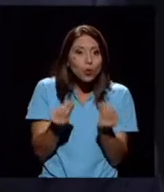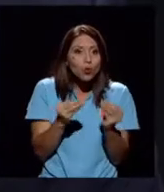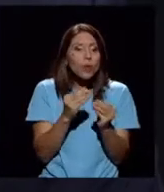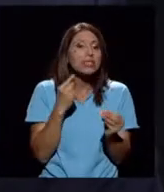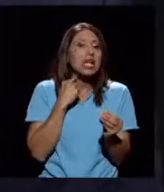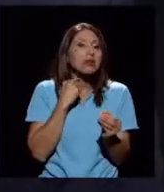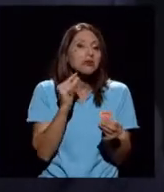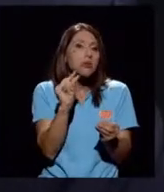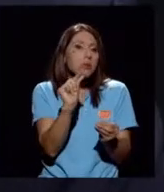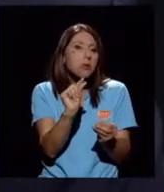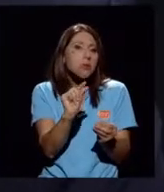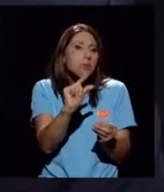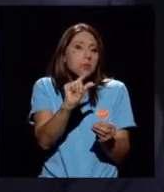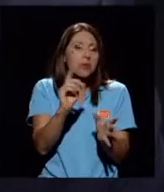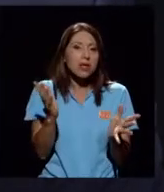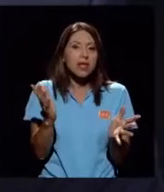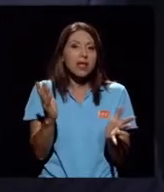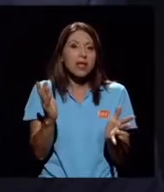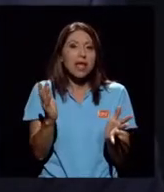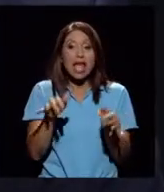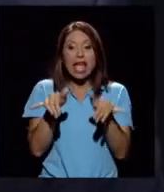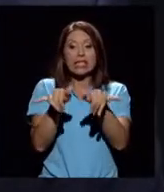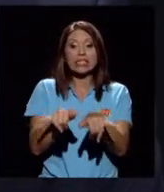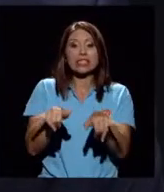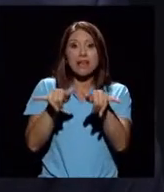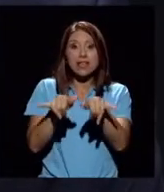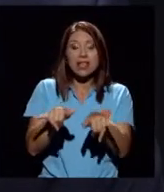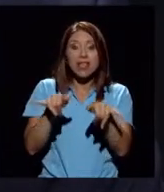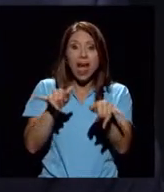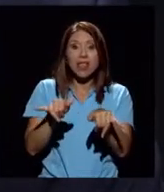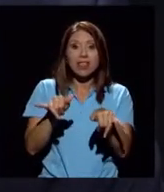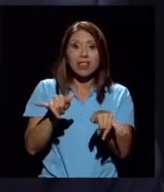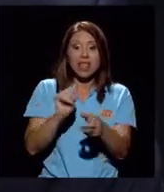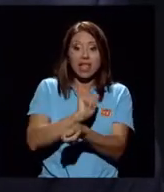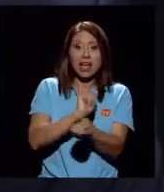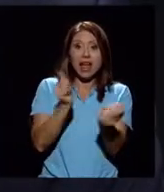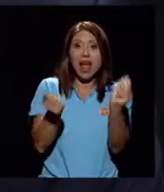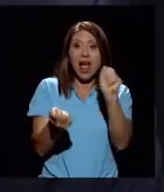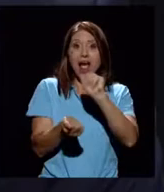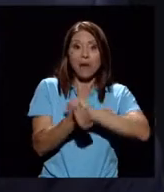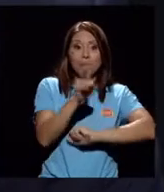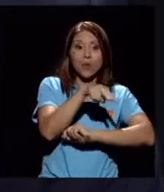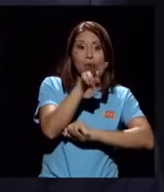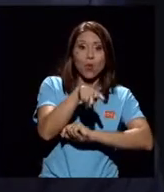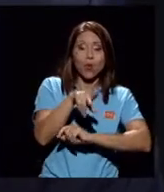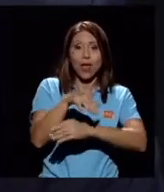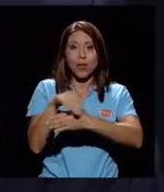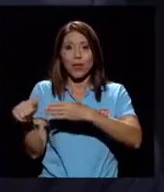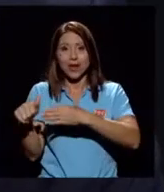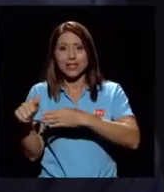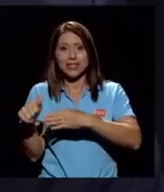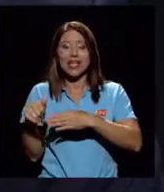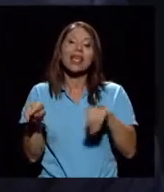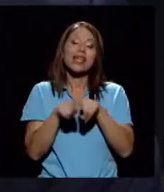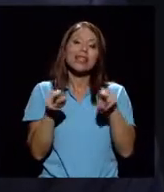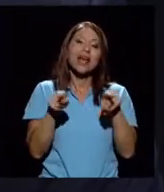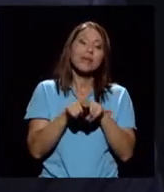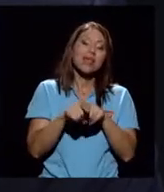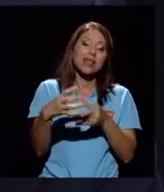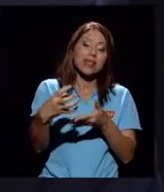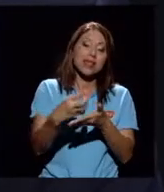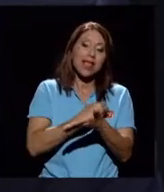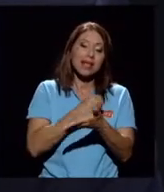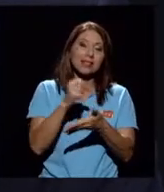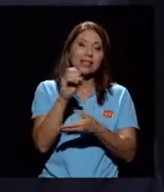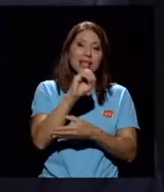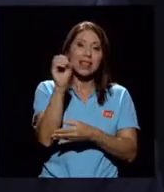de estabilidad cambiaria que fue forzada y ahora podemos hablar un poquito más de eso y de tasas de interés muy bajas entonces